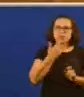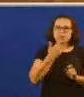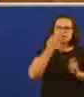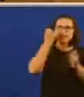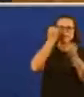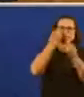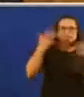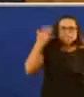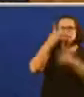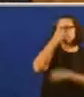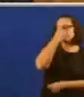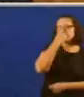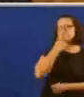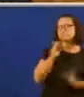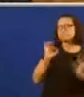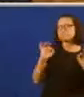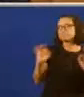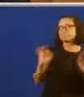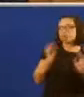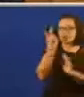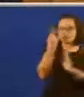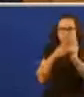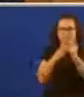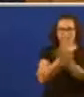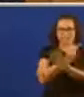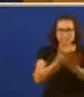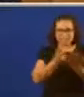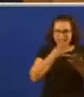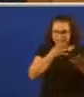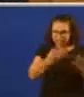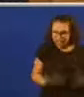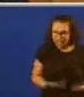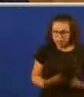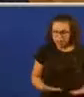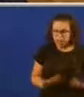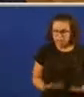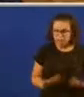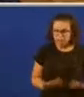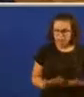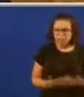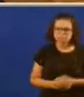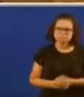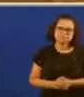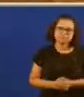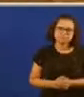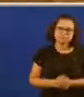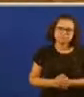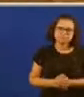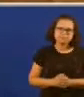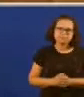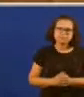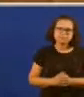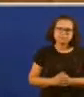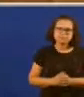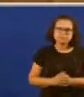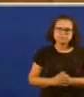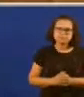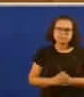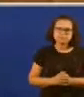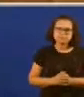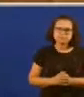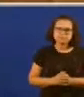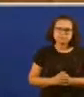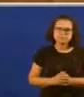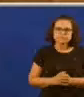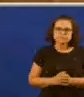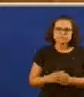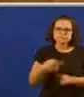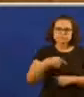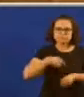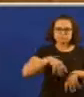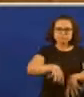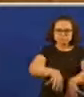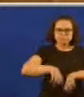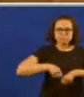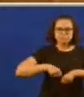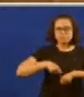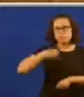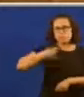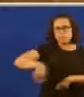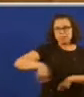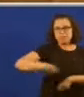imase real que a que vostede deixa no espello. Empezou como presidente